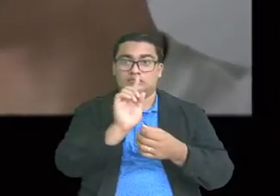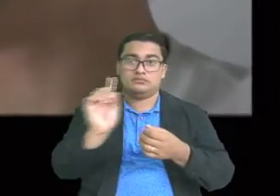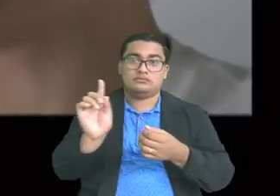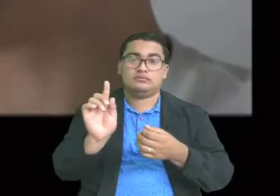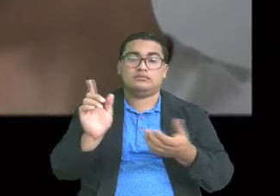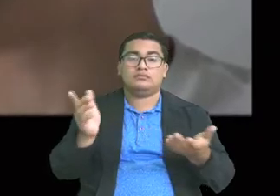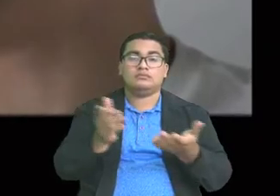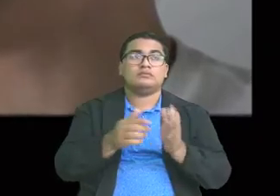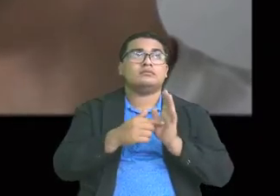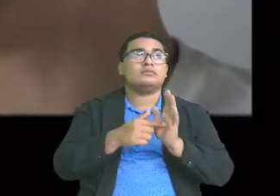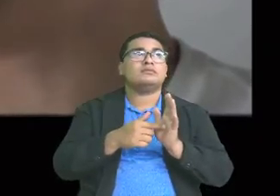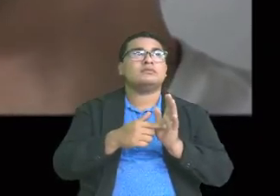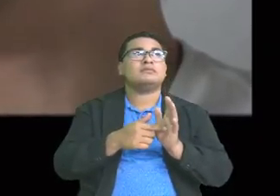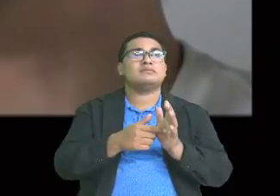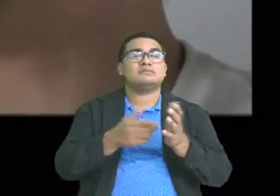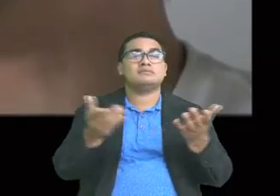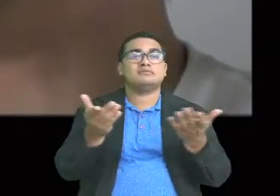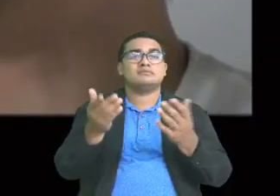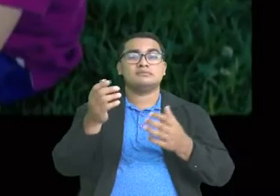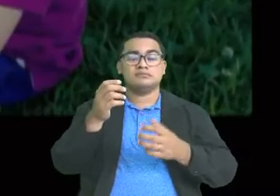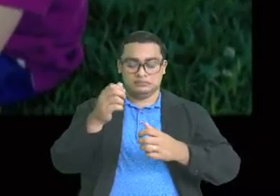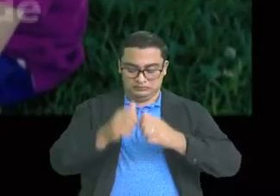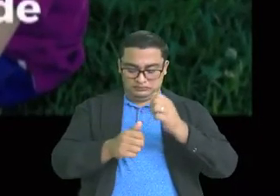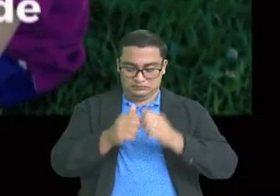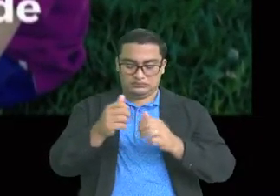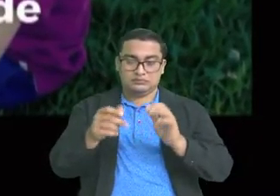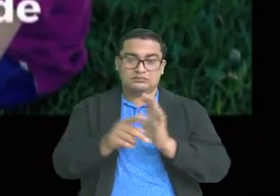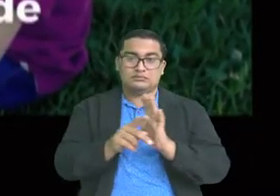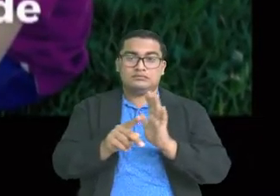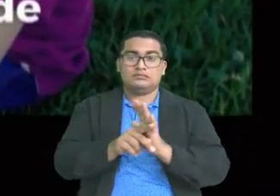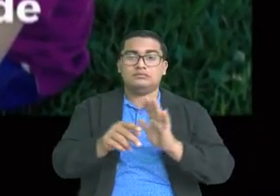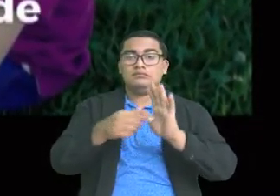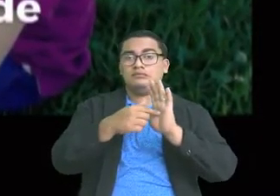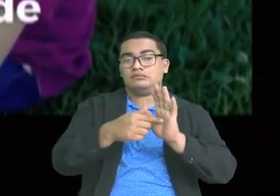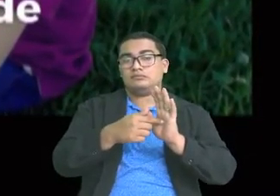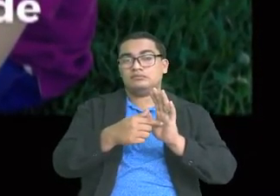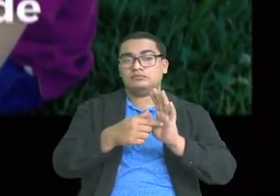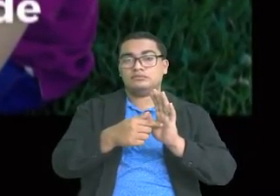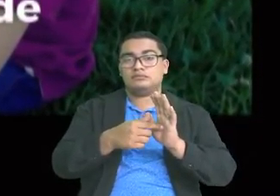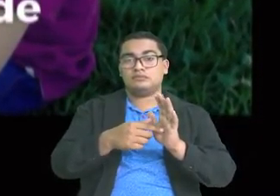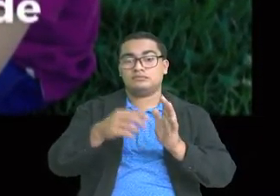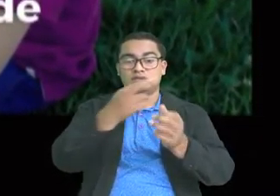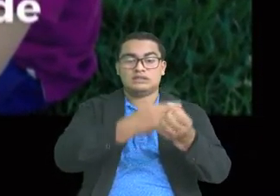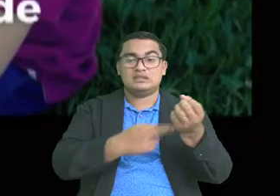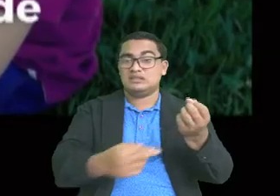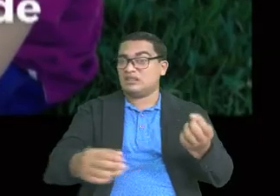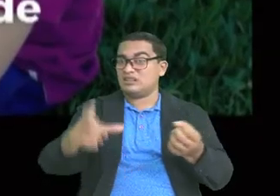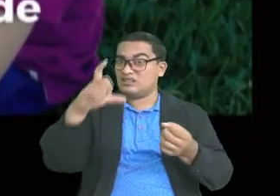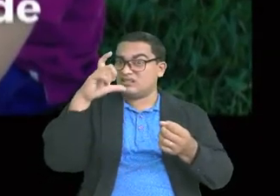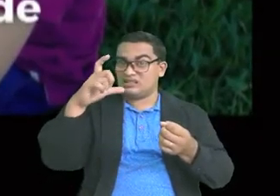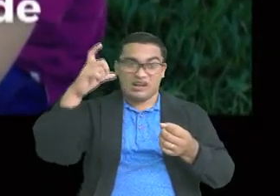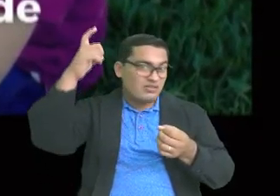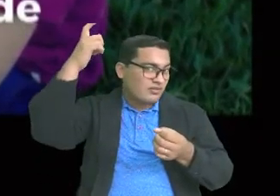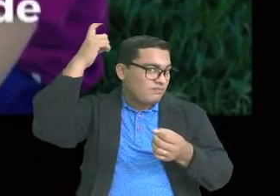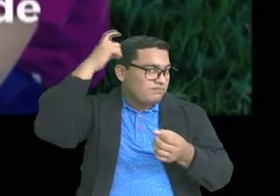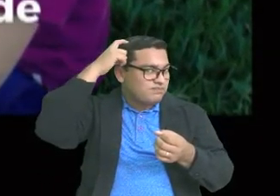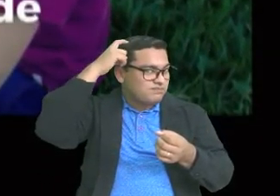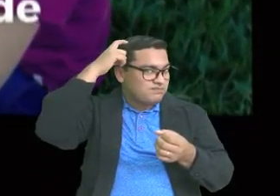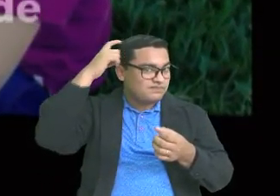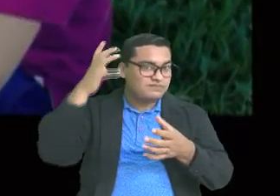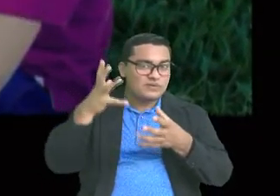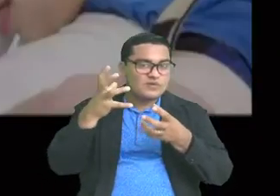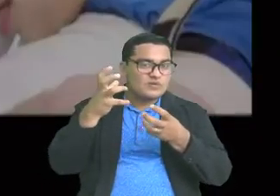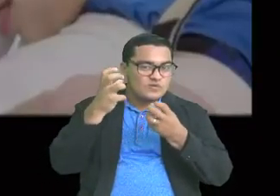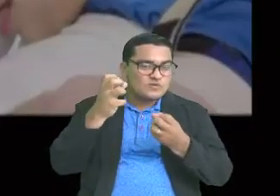el hematoma, porque si no va a traer complicaciones. Si el hematoma es grande y está comprimiendo